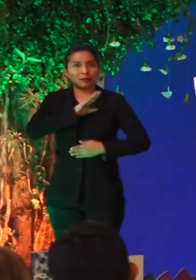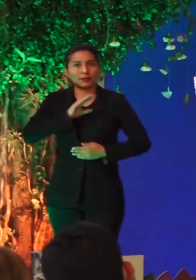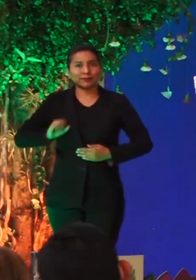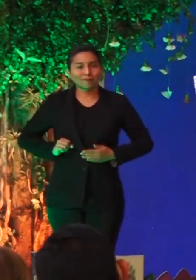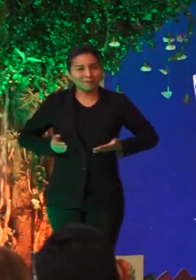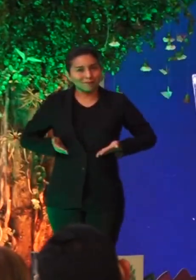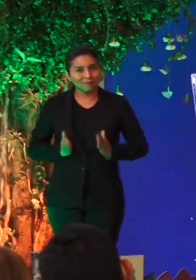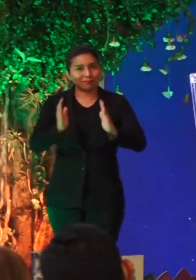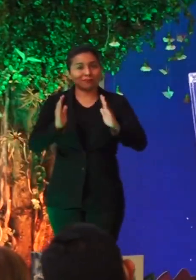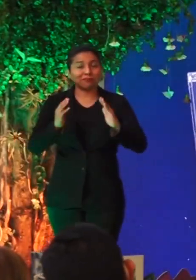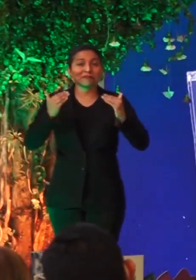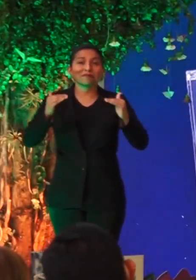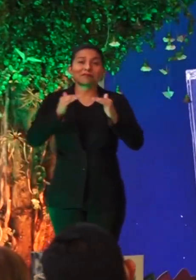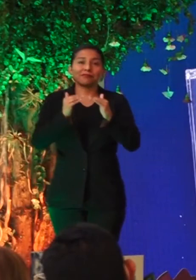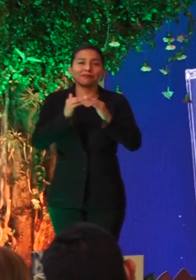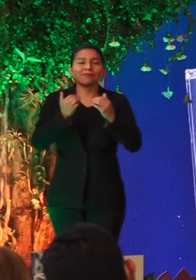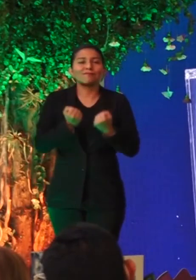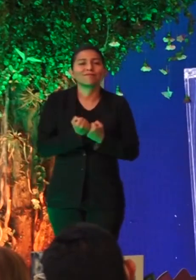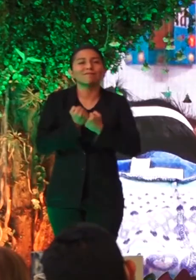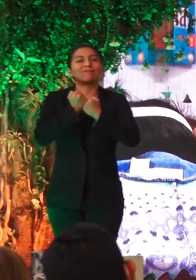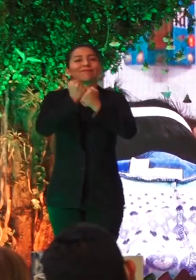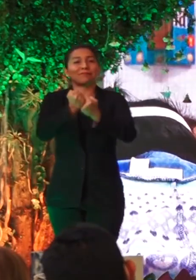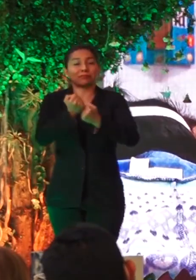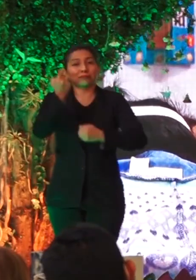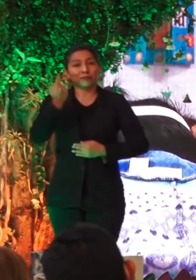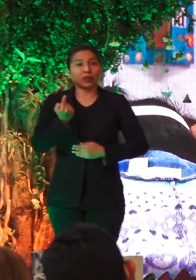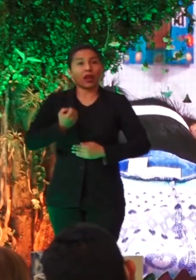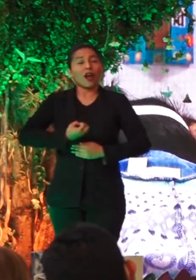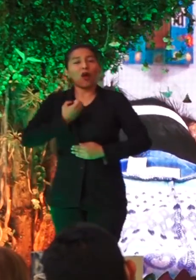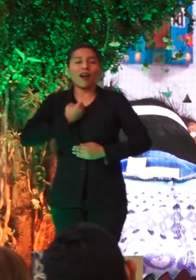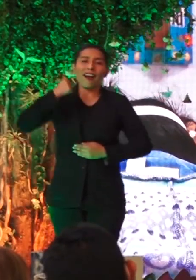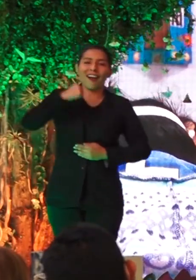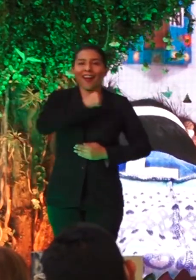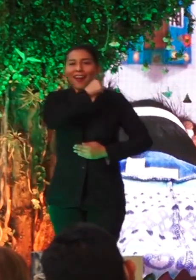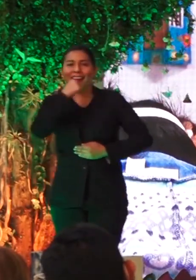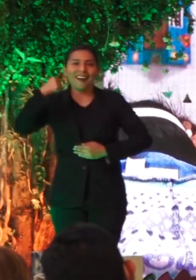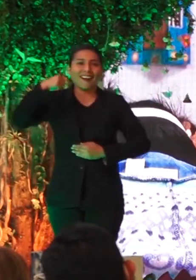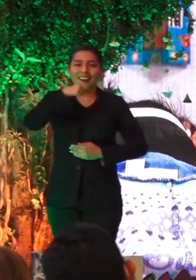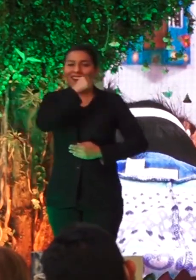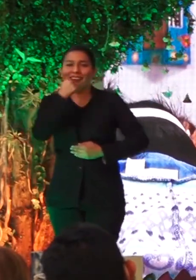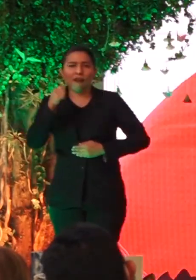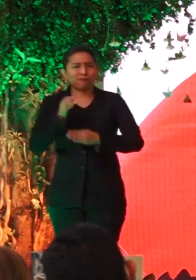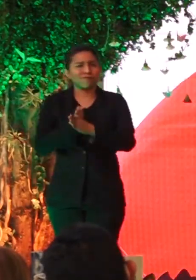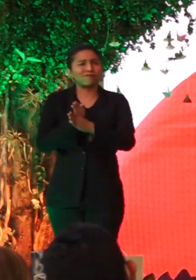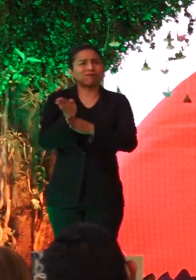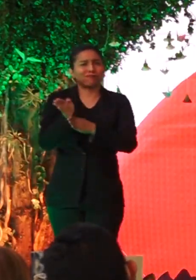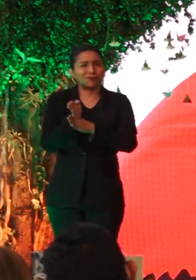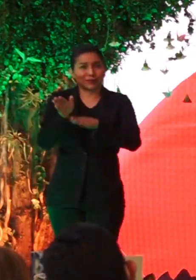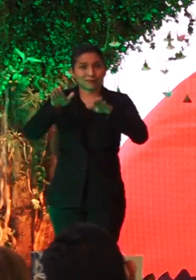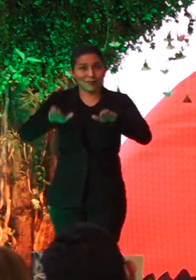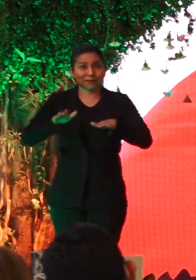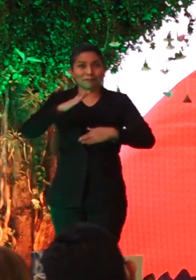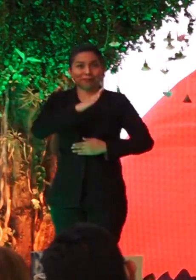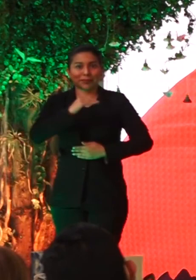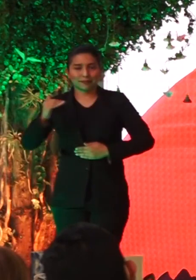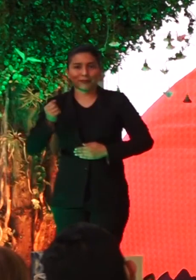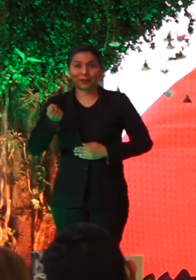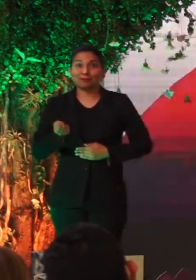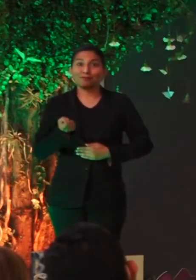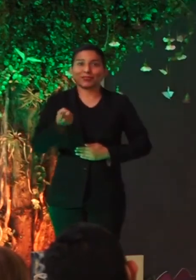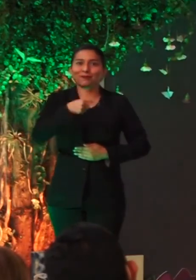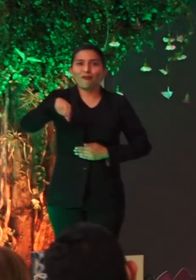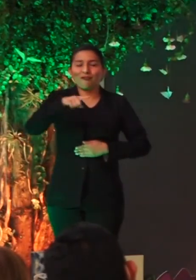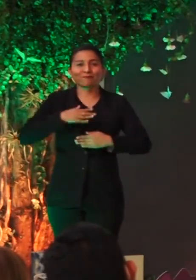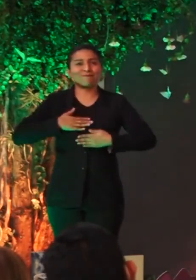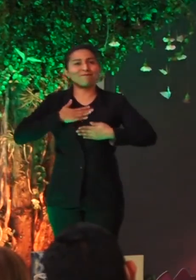Francés. Y me llamó la atención que el director decía que era la promoción que mejores